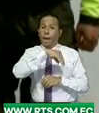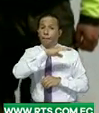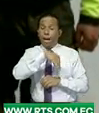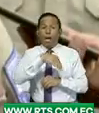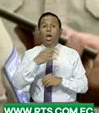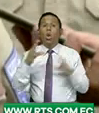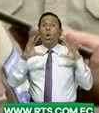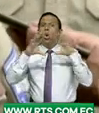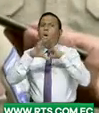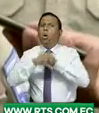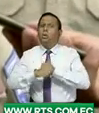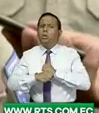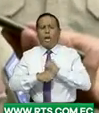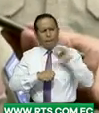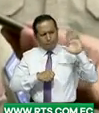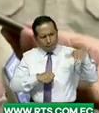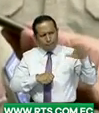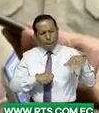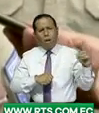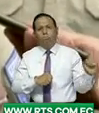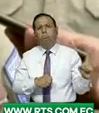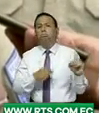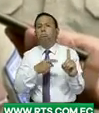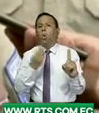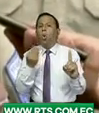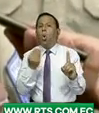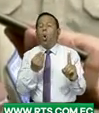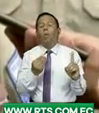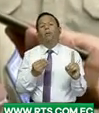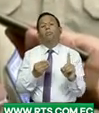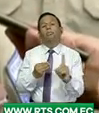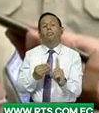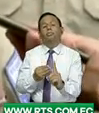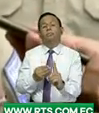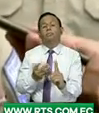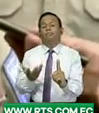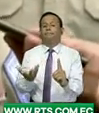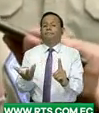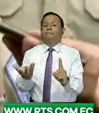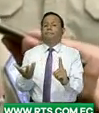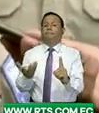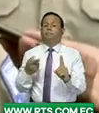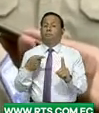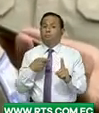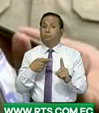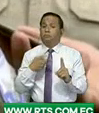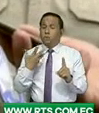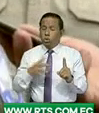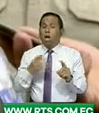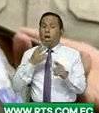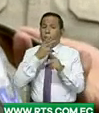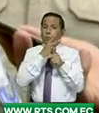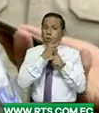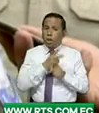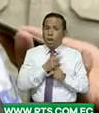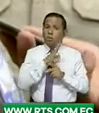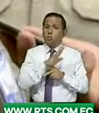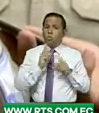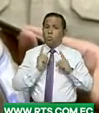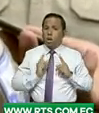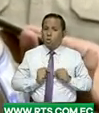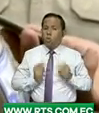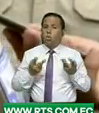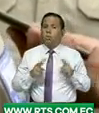Se le dio la asistencia debida para precautelar su situación, tanto de salud como su